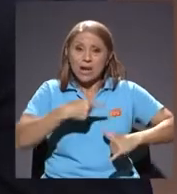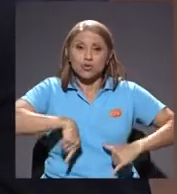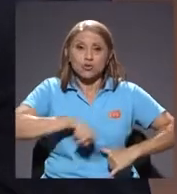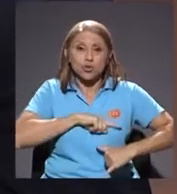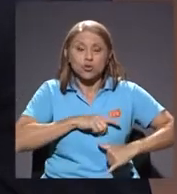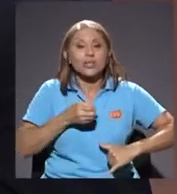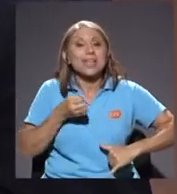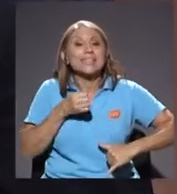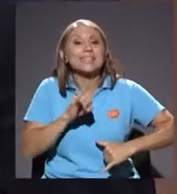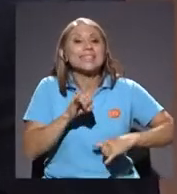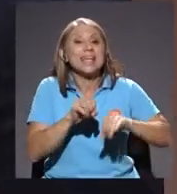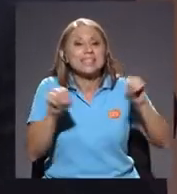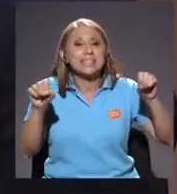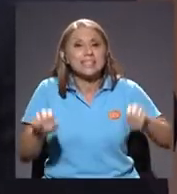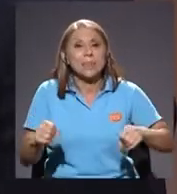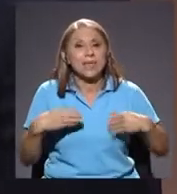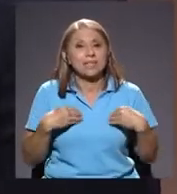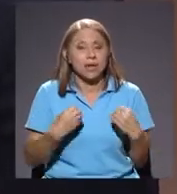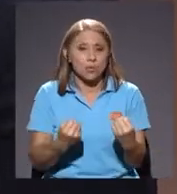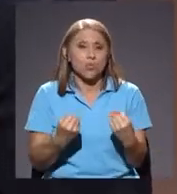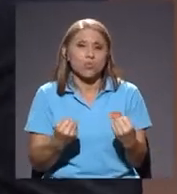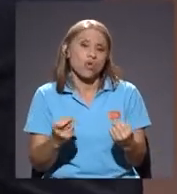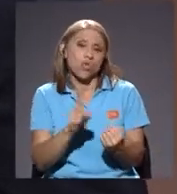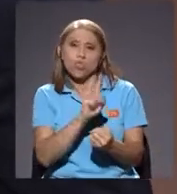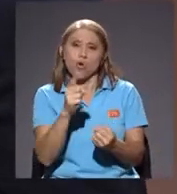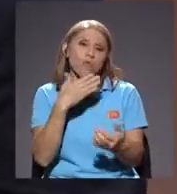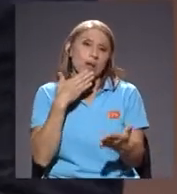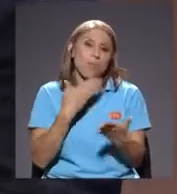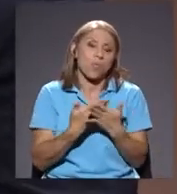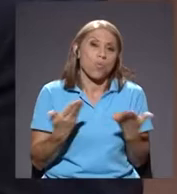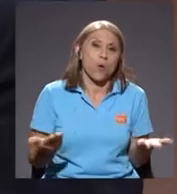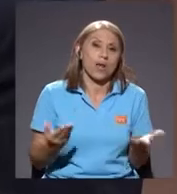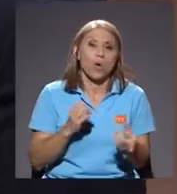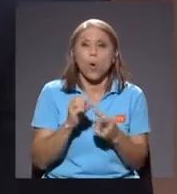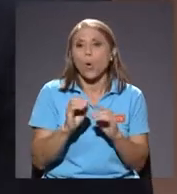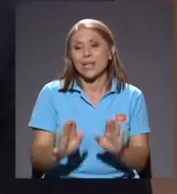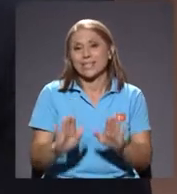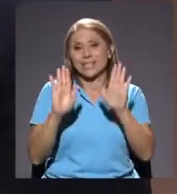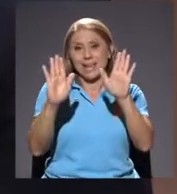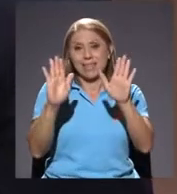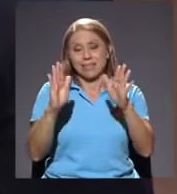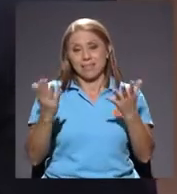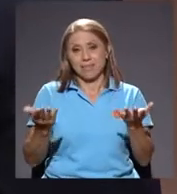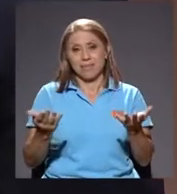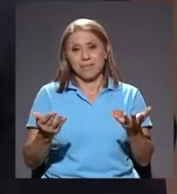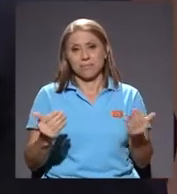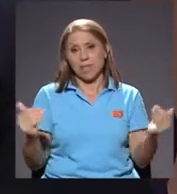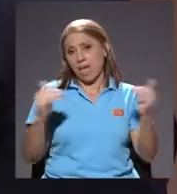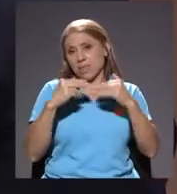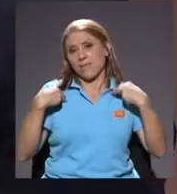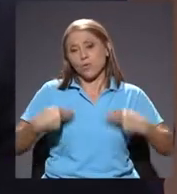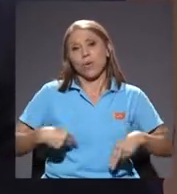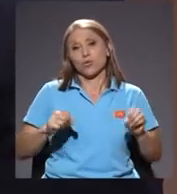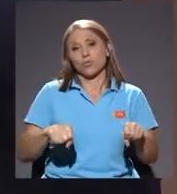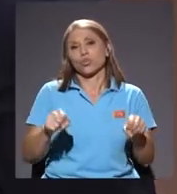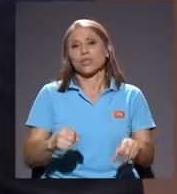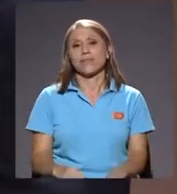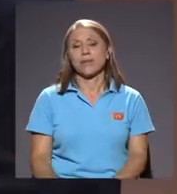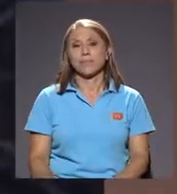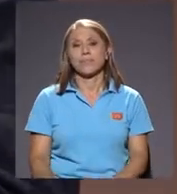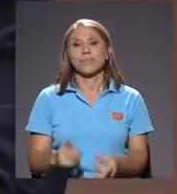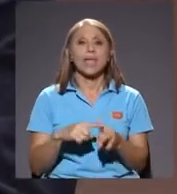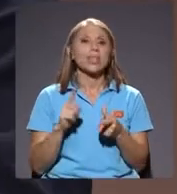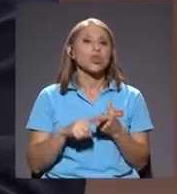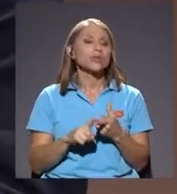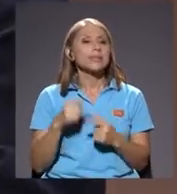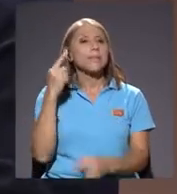no fuera digamos no fuera muy bueno o inclusive excelente en lo que es humanamente posible entonces considerar